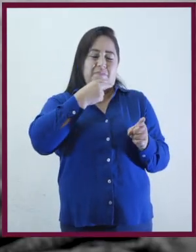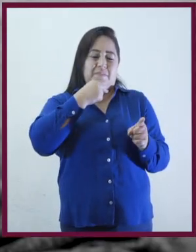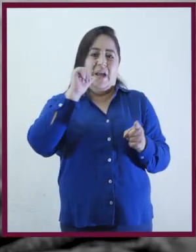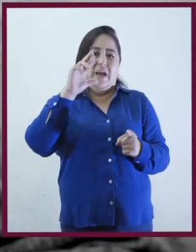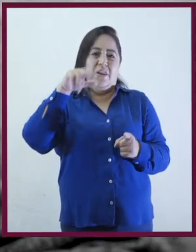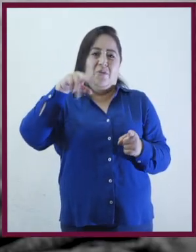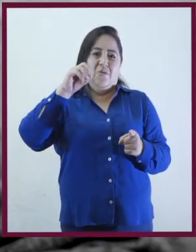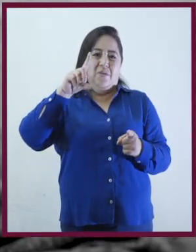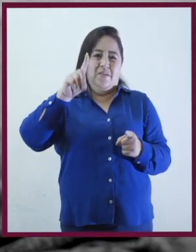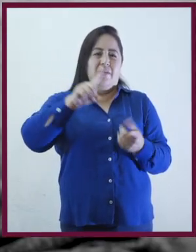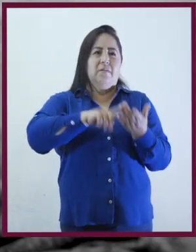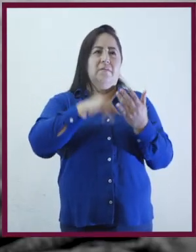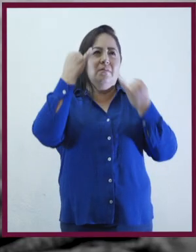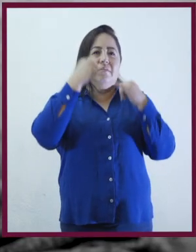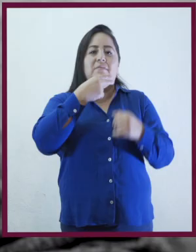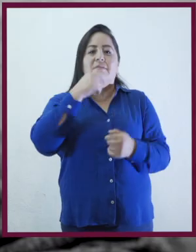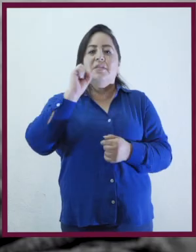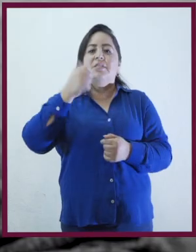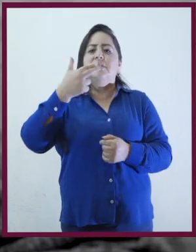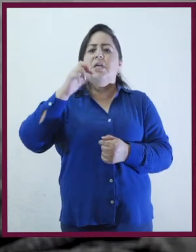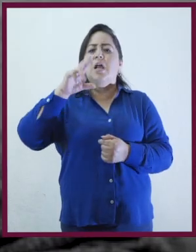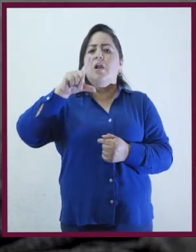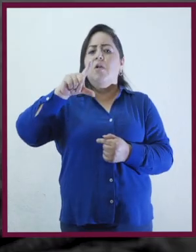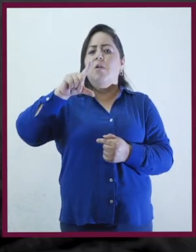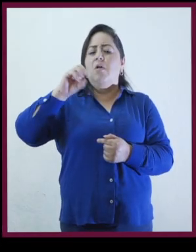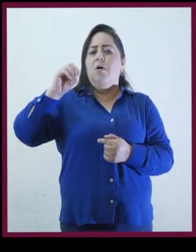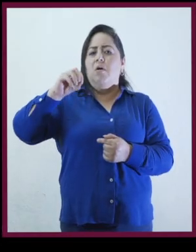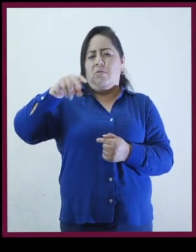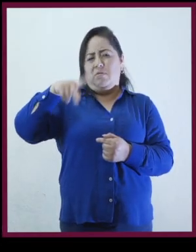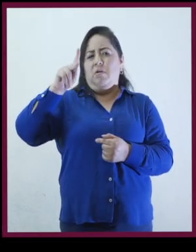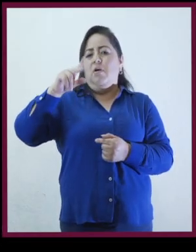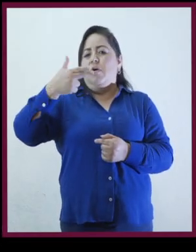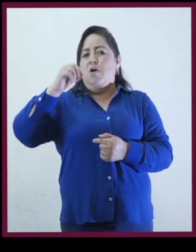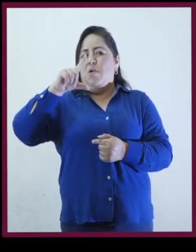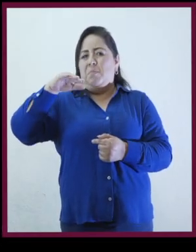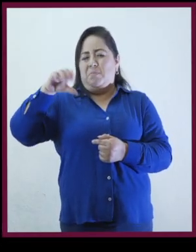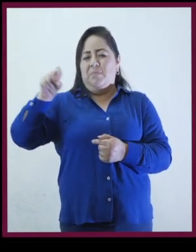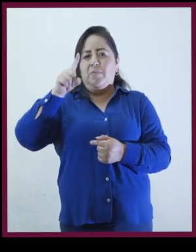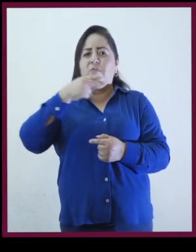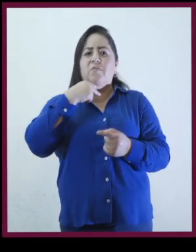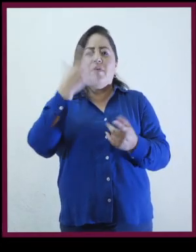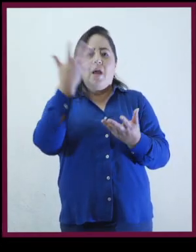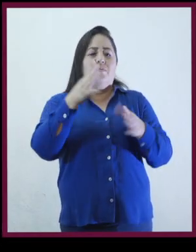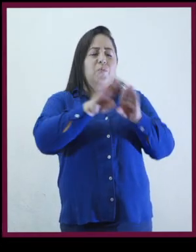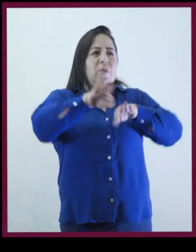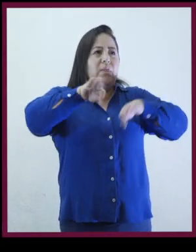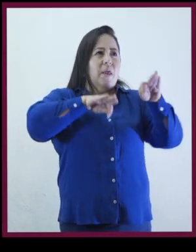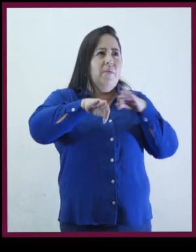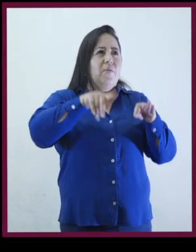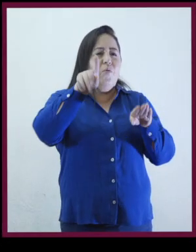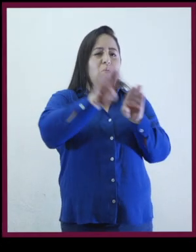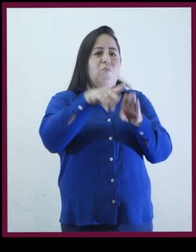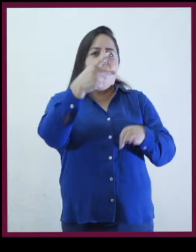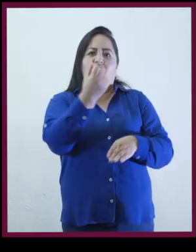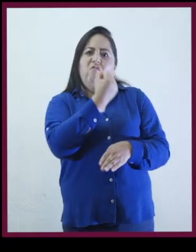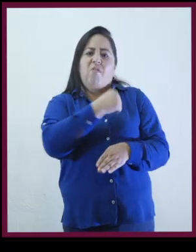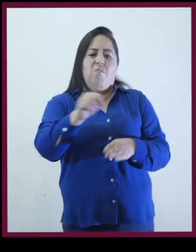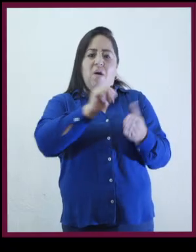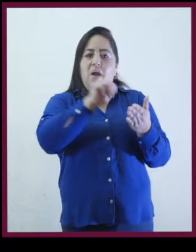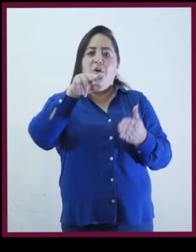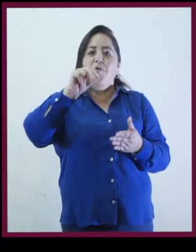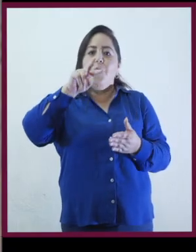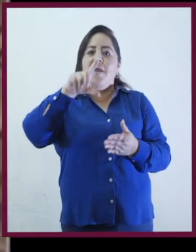Doyle, creador del personaje Sherlock Holmes, conoció el trabajo de Morelli e hizo referencia a él en sus famosas